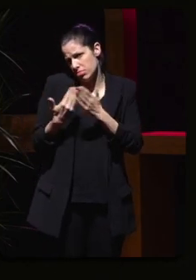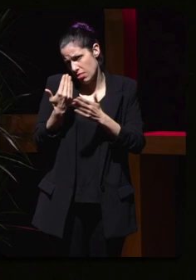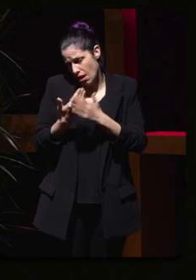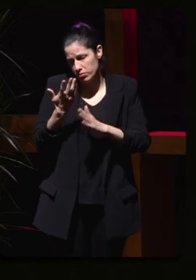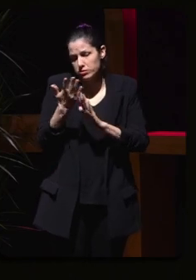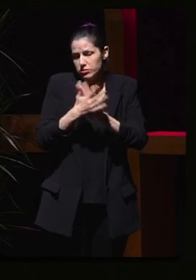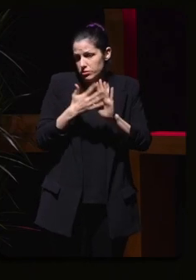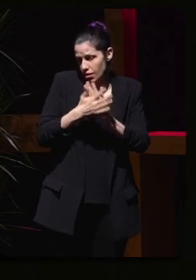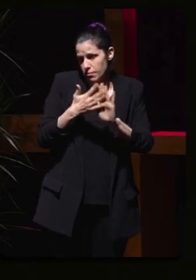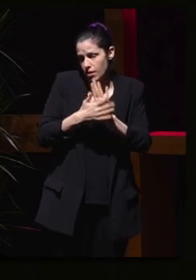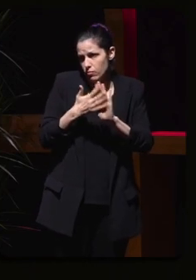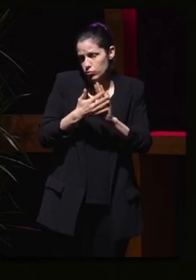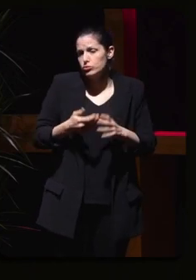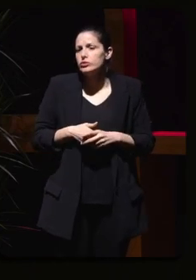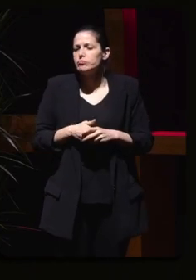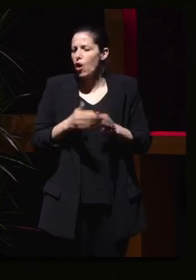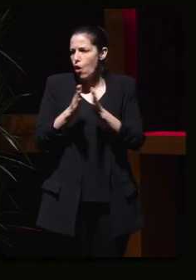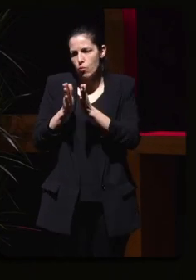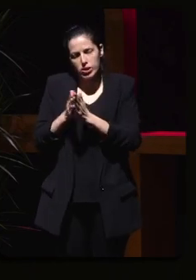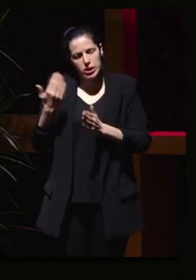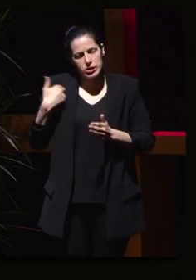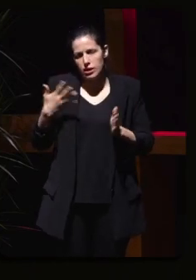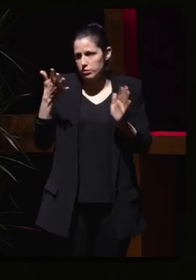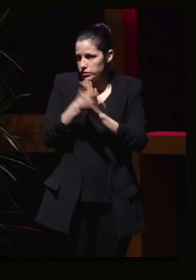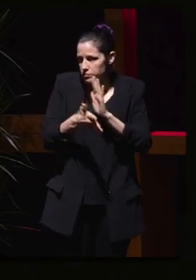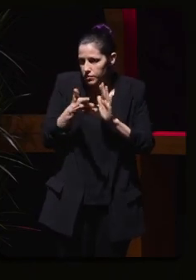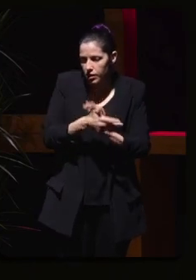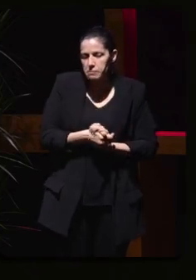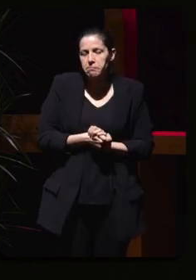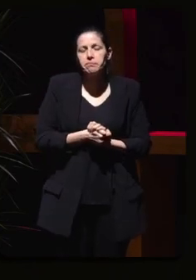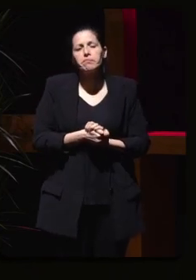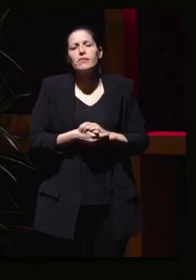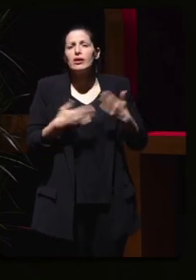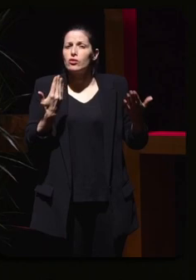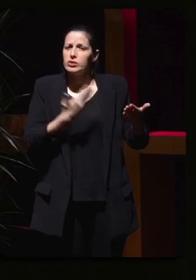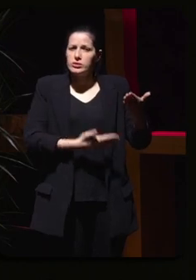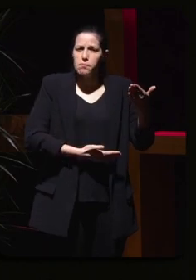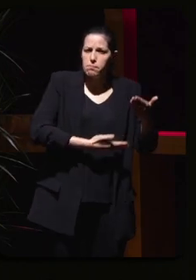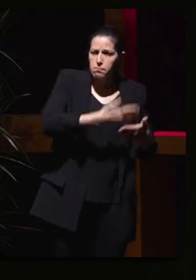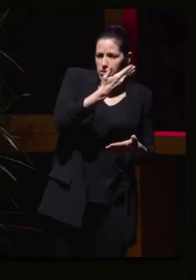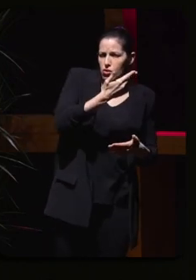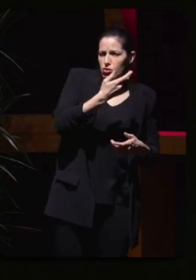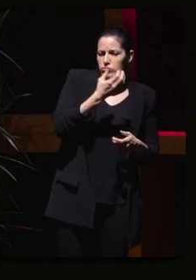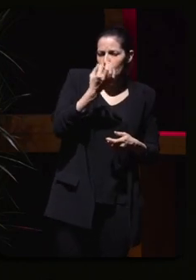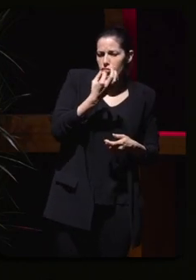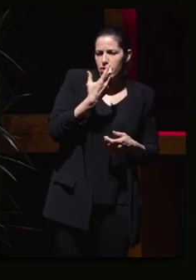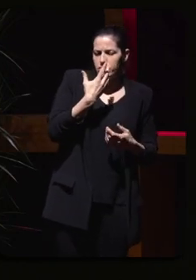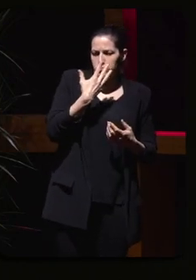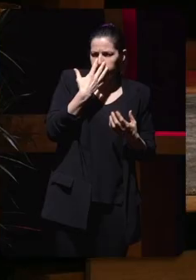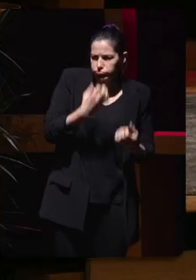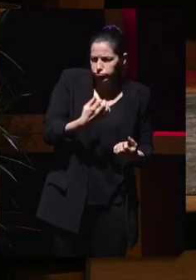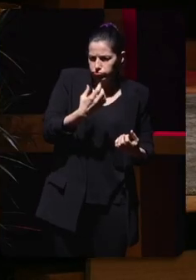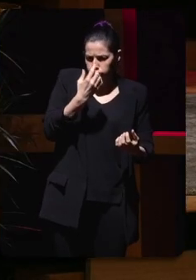además ya digo, las compañeras más jóvenes lo han explicado muy bien, ¿no? Entonces el periodismo, si no hace un periodismo riguroso,